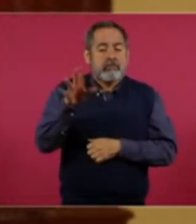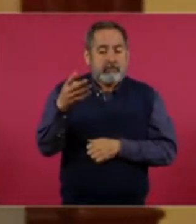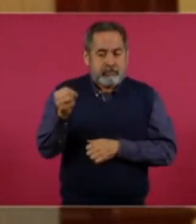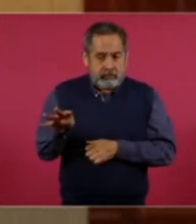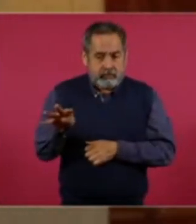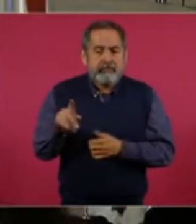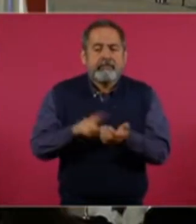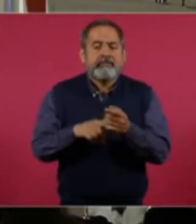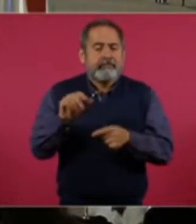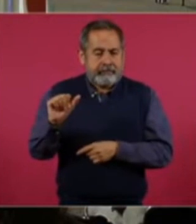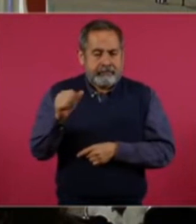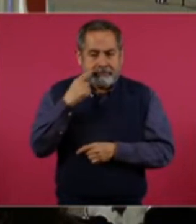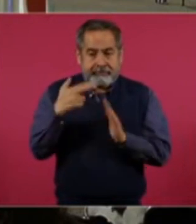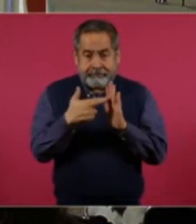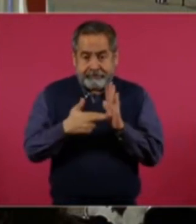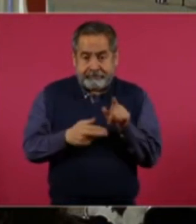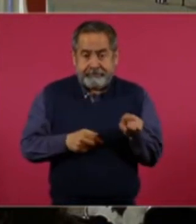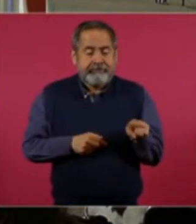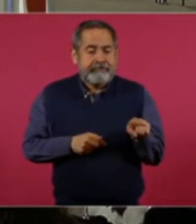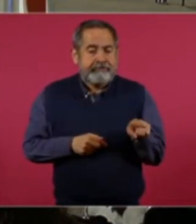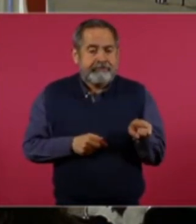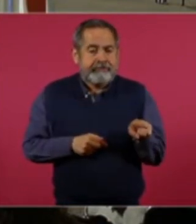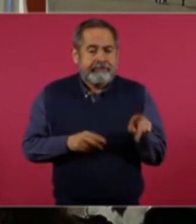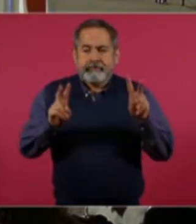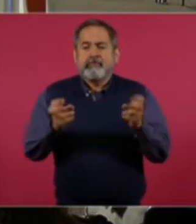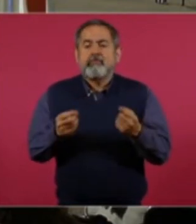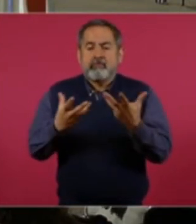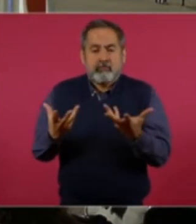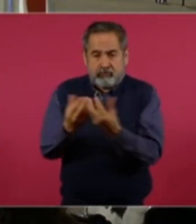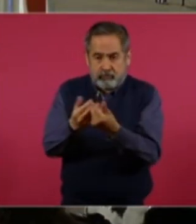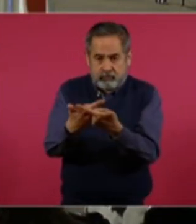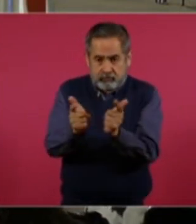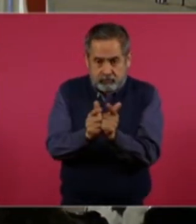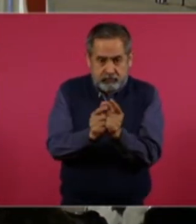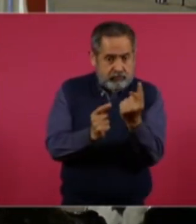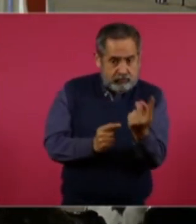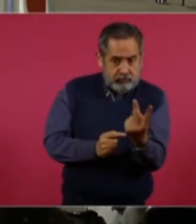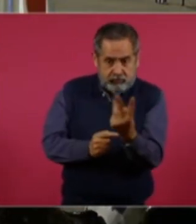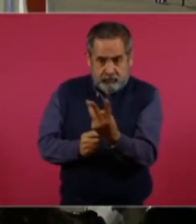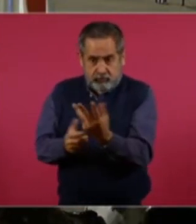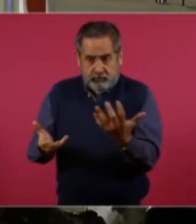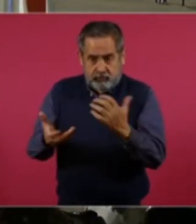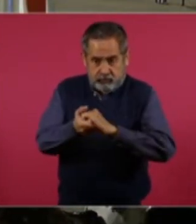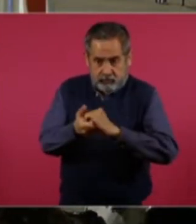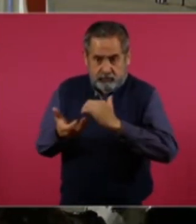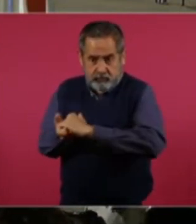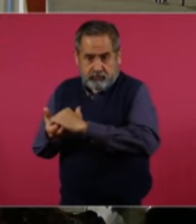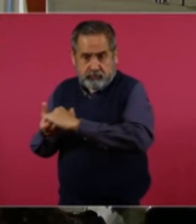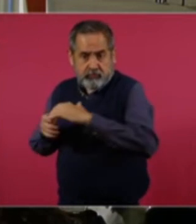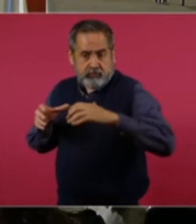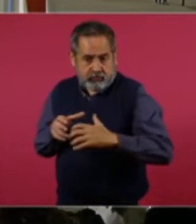esa regla específica regulaba el tema de las coaliciones. Y en su momento, en efecto, decía que